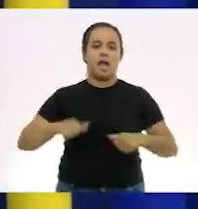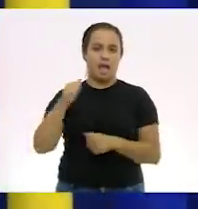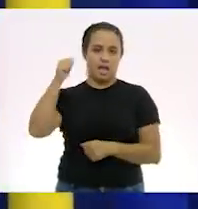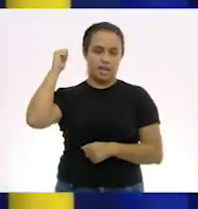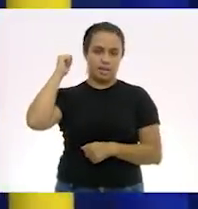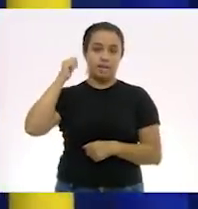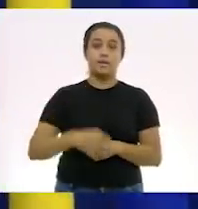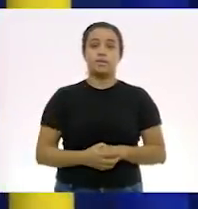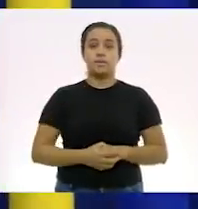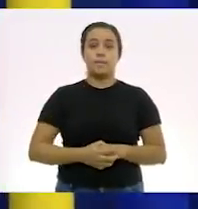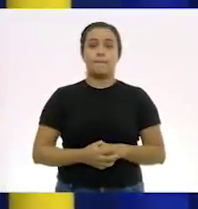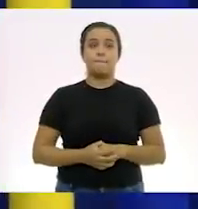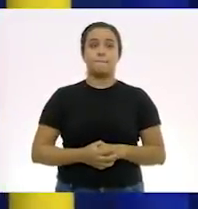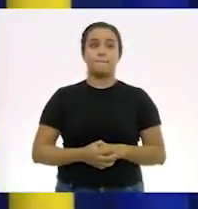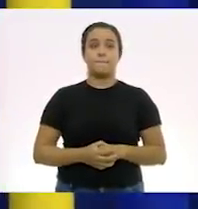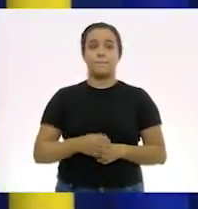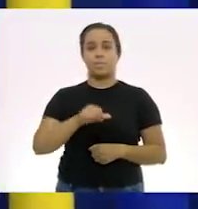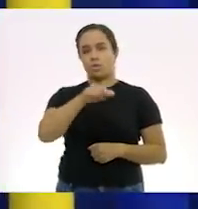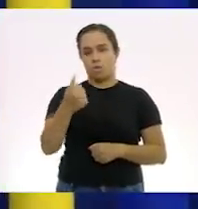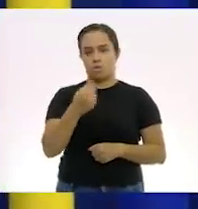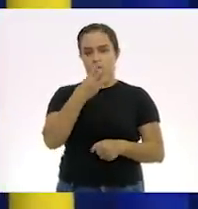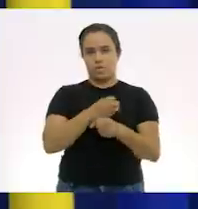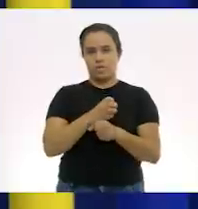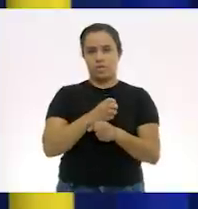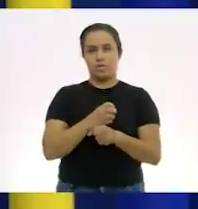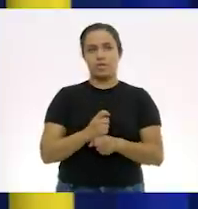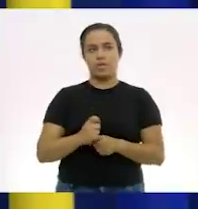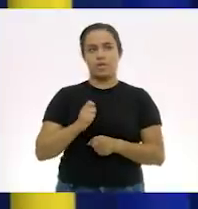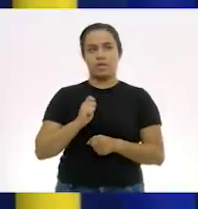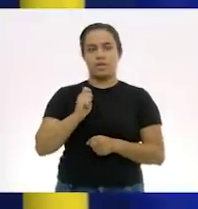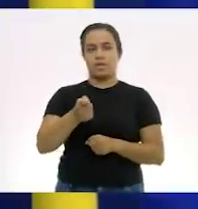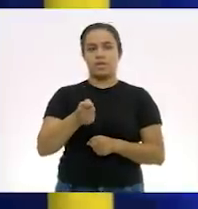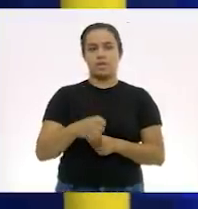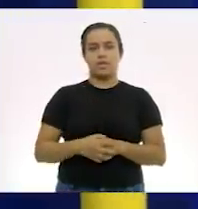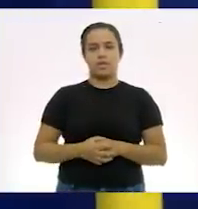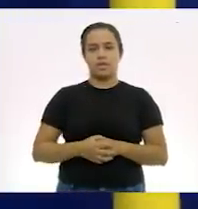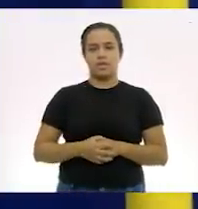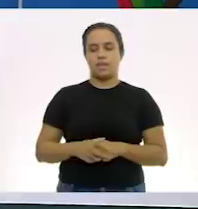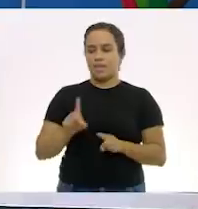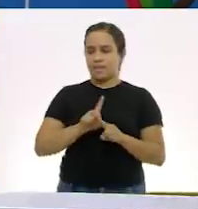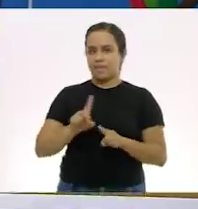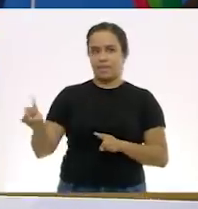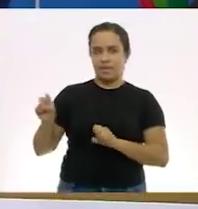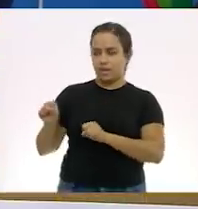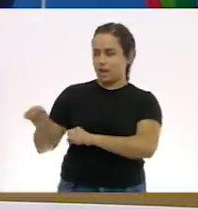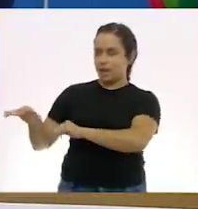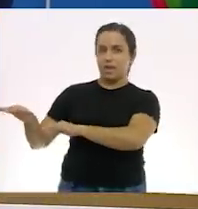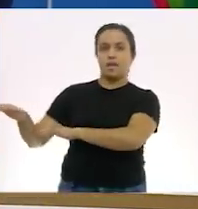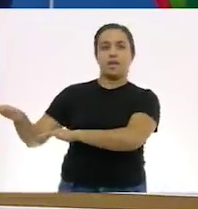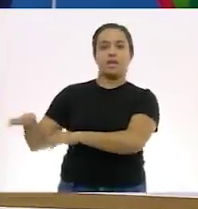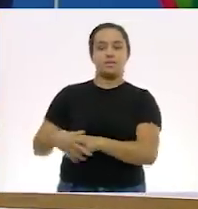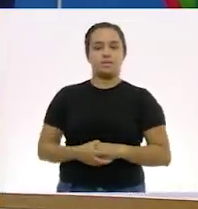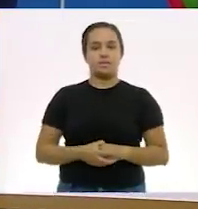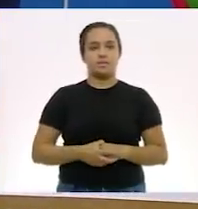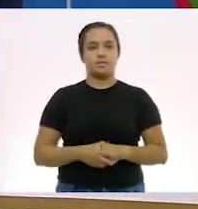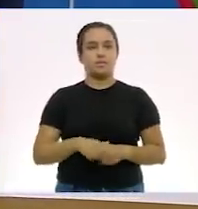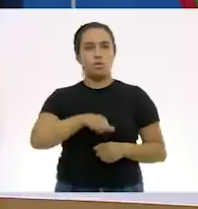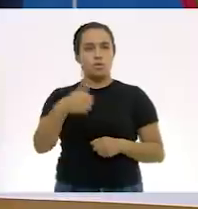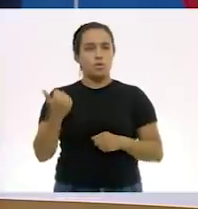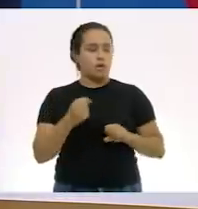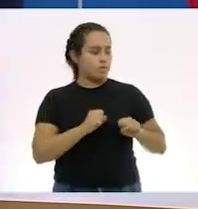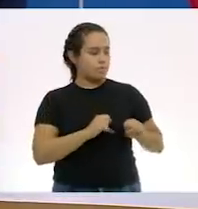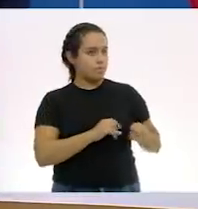primero, bueno, la primera indicación es quedarnos quietos, como unos soldados. ¿Es pies juntos? Pies juntitos. Bien. Ok. Primer